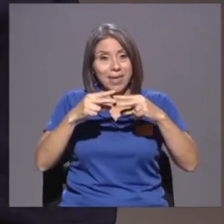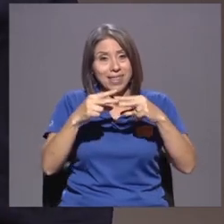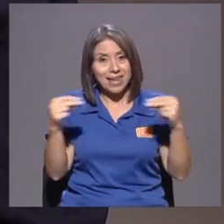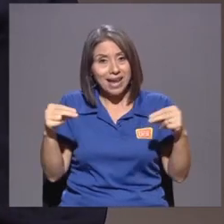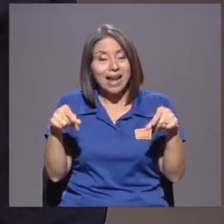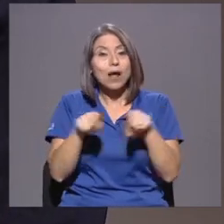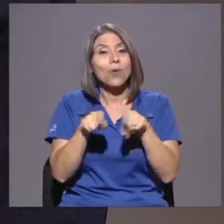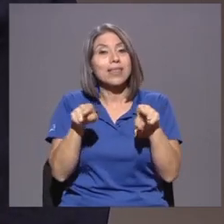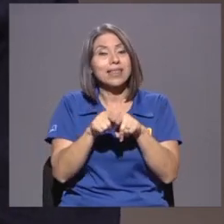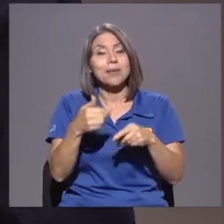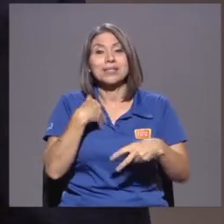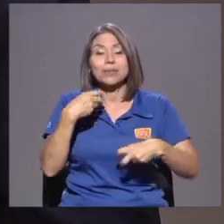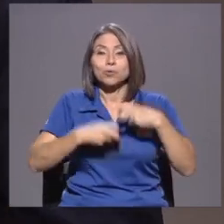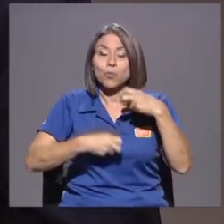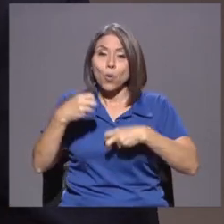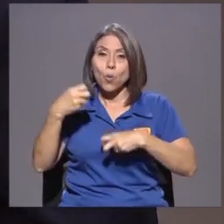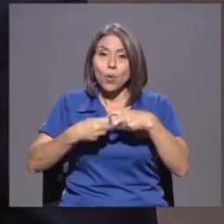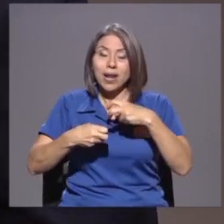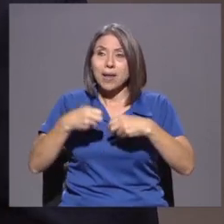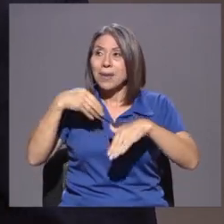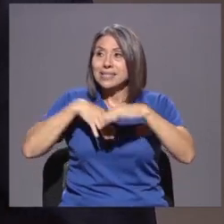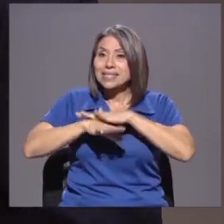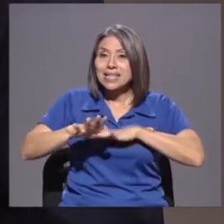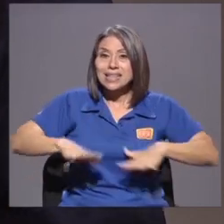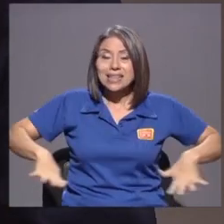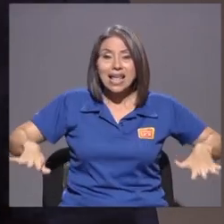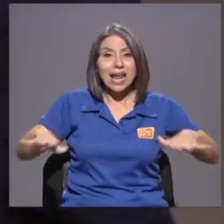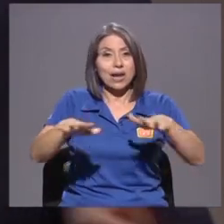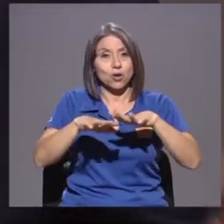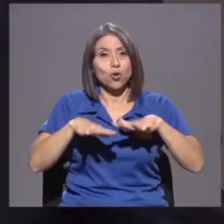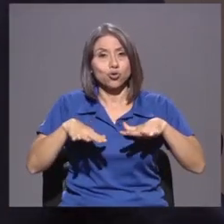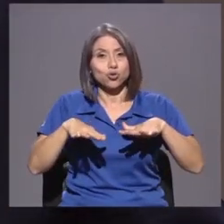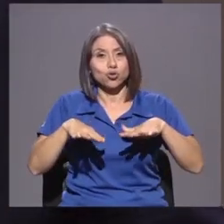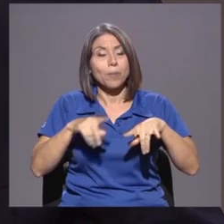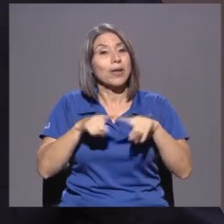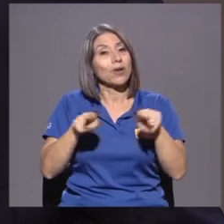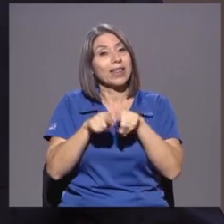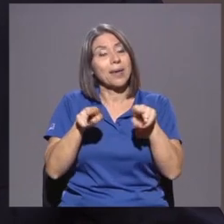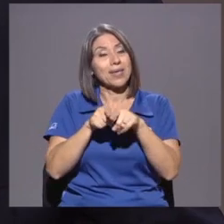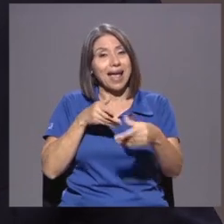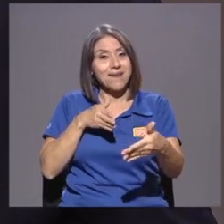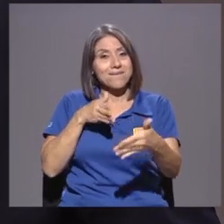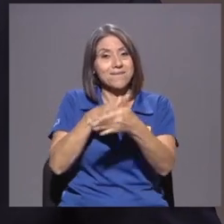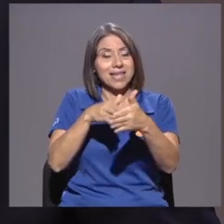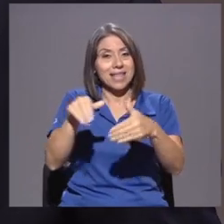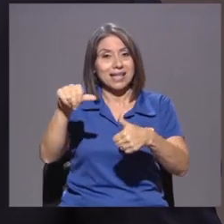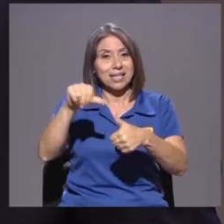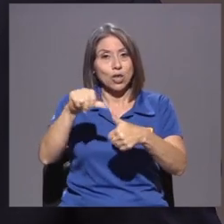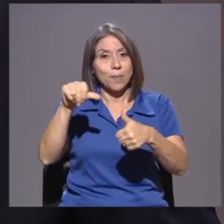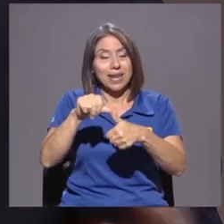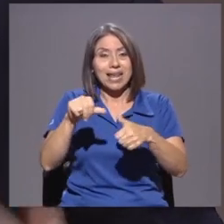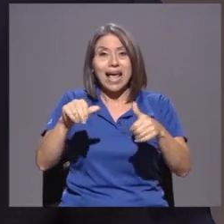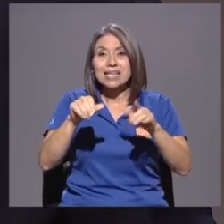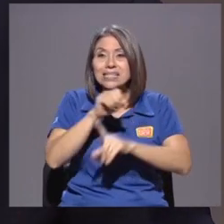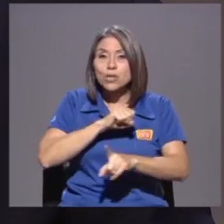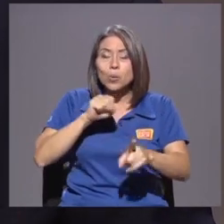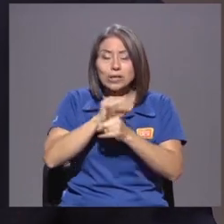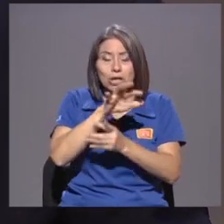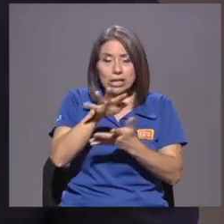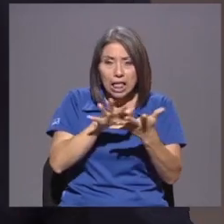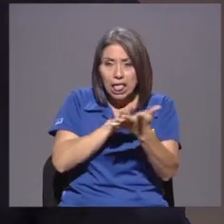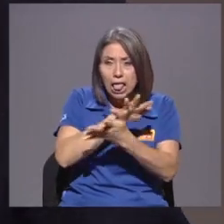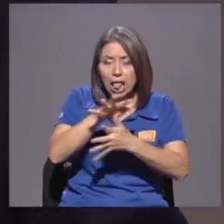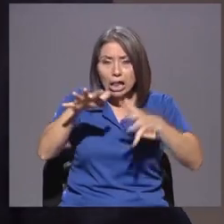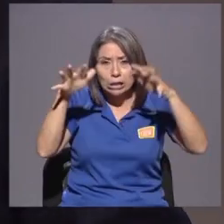problemas internos de índole bueno internos pero que también afectan a toda centroamérica climáticos que afectan mucho a